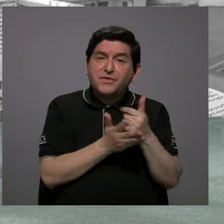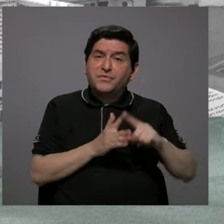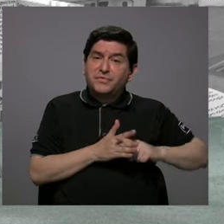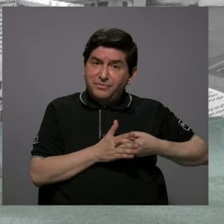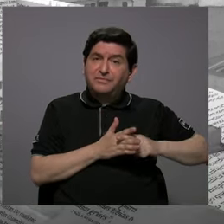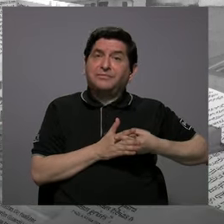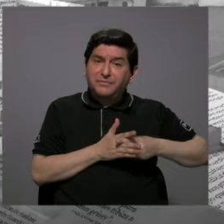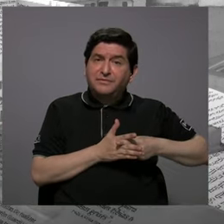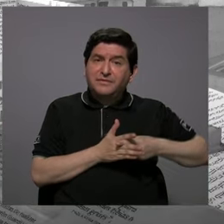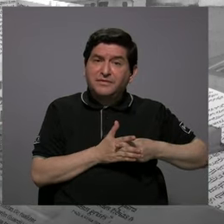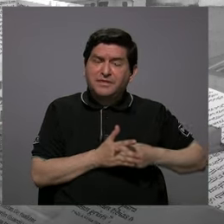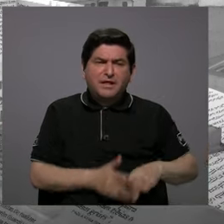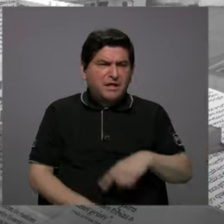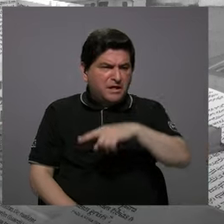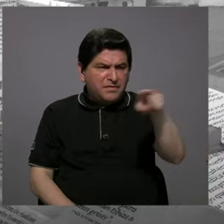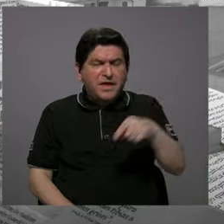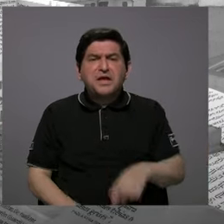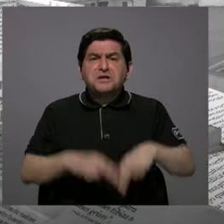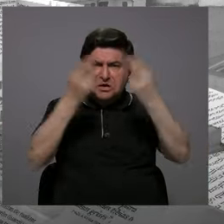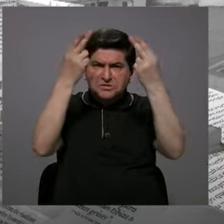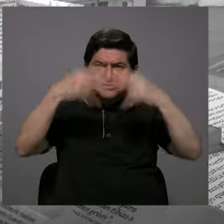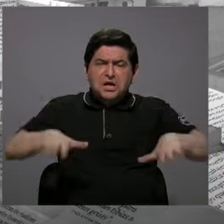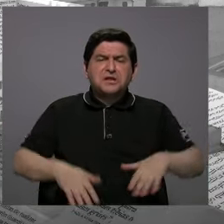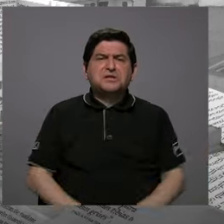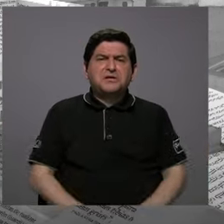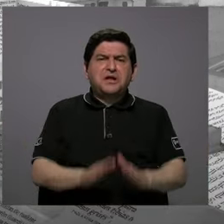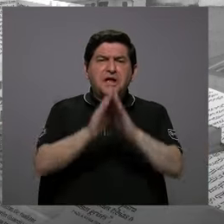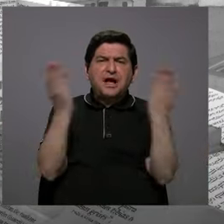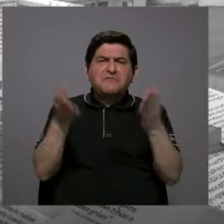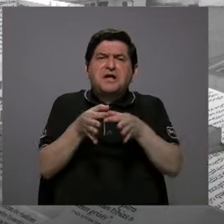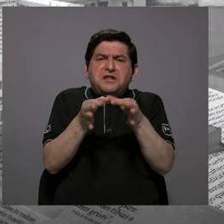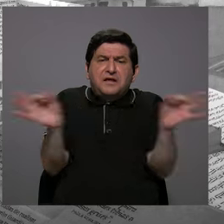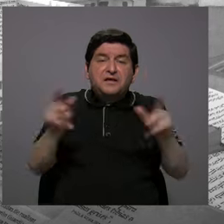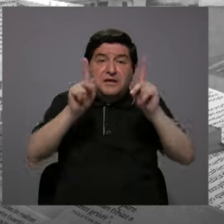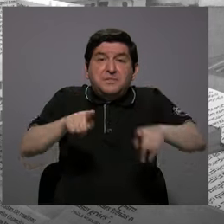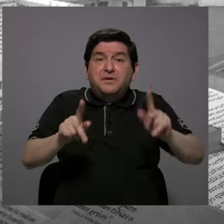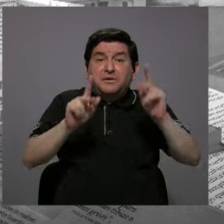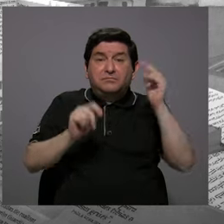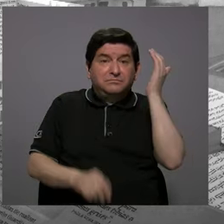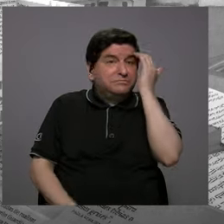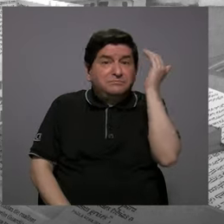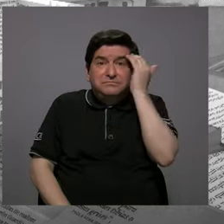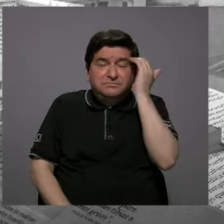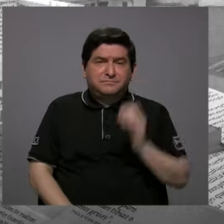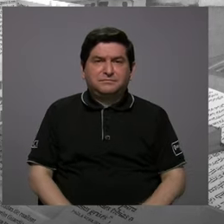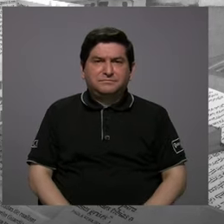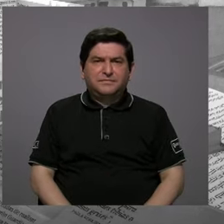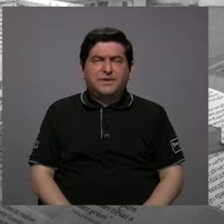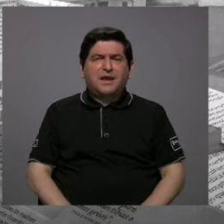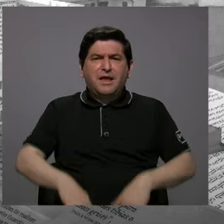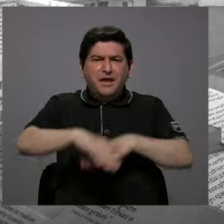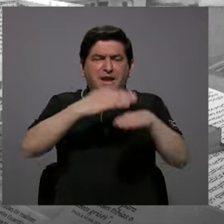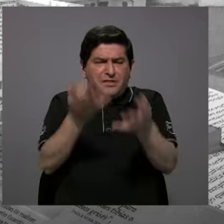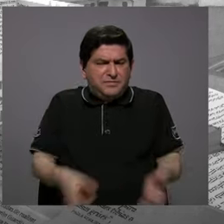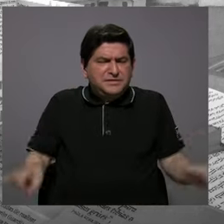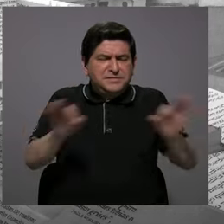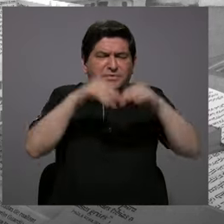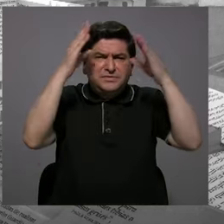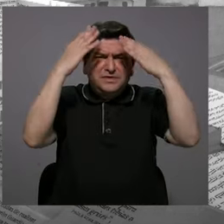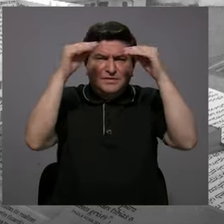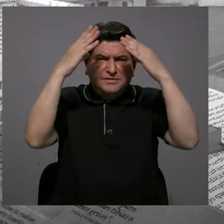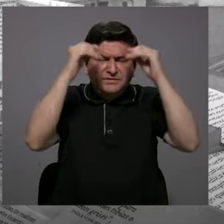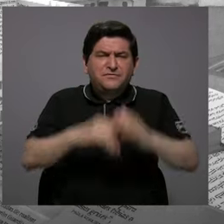herramienta muchas de ellas son online abiertas gratuitas y la gente no las conoce las grandes bases de datos de publicaciones